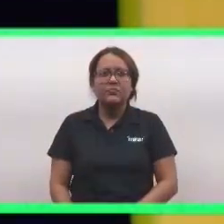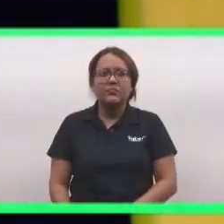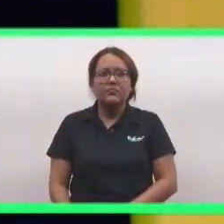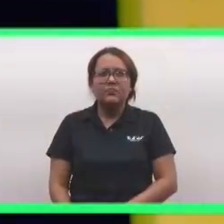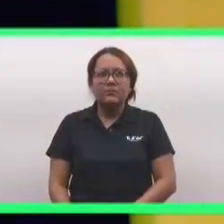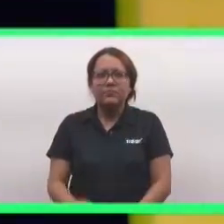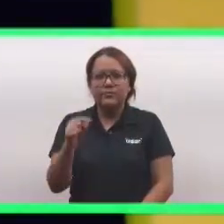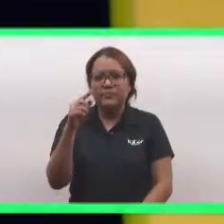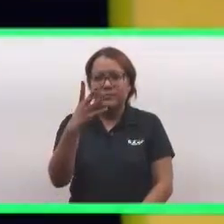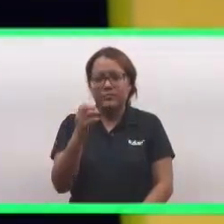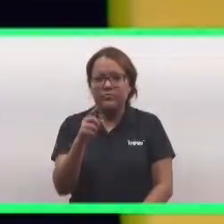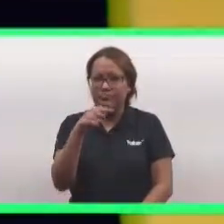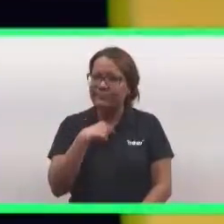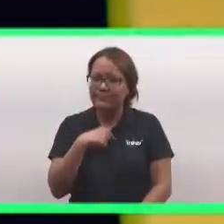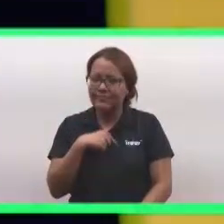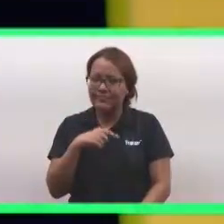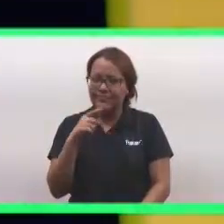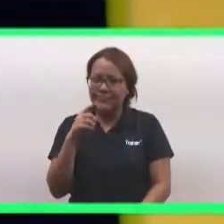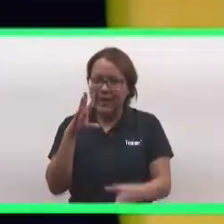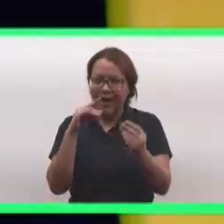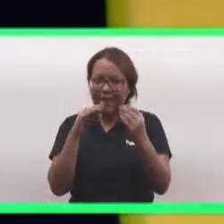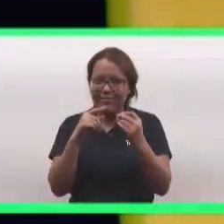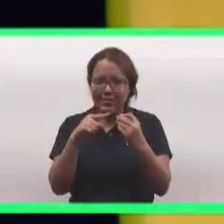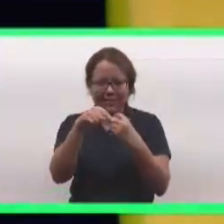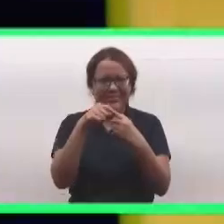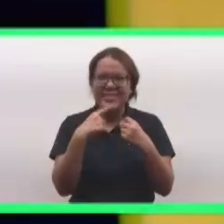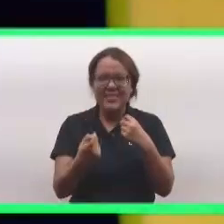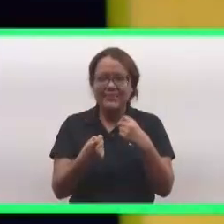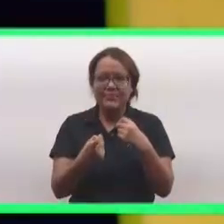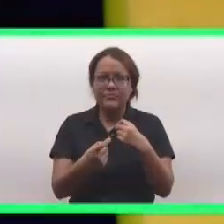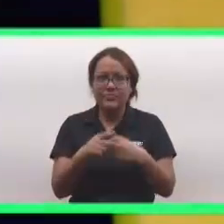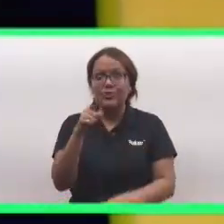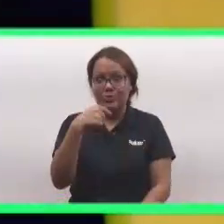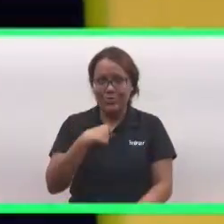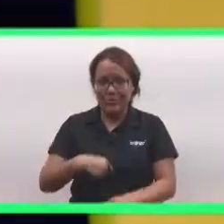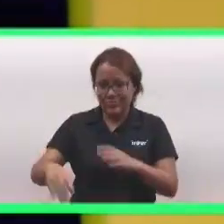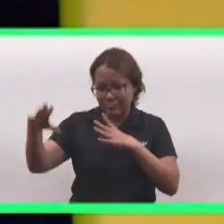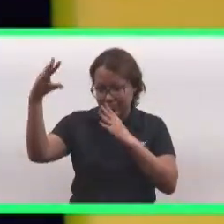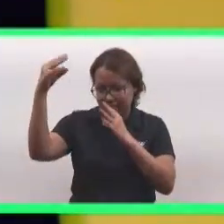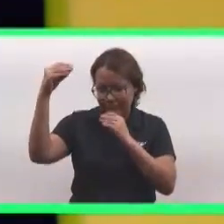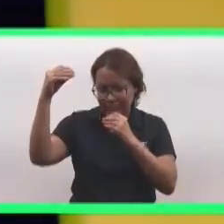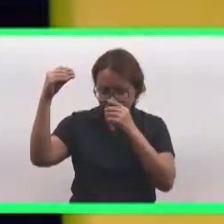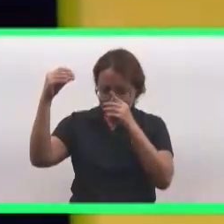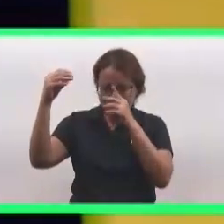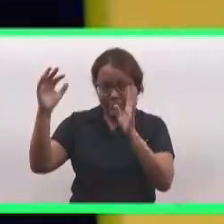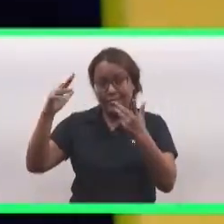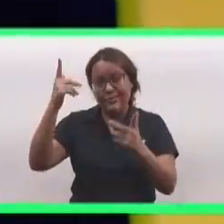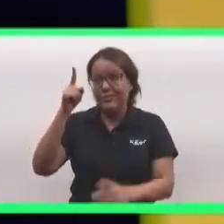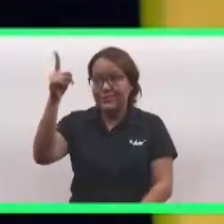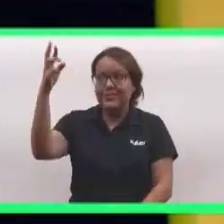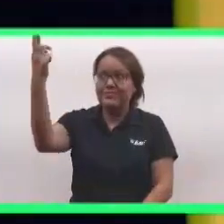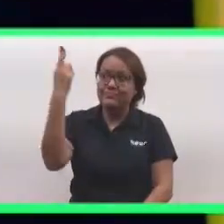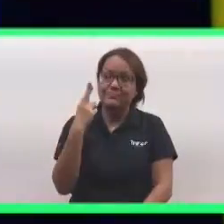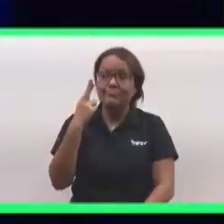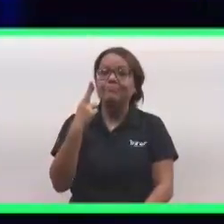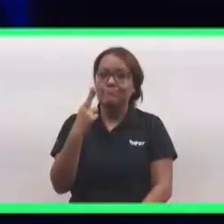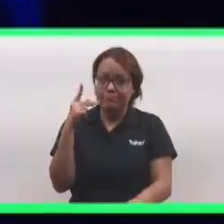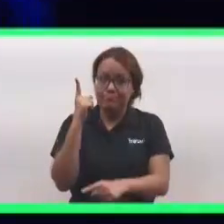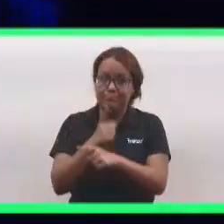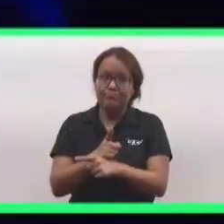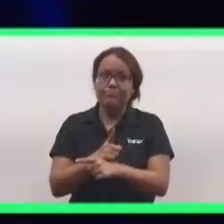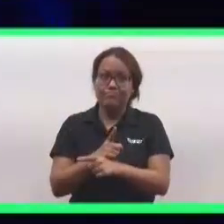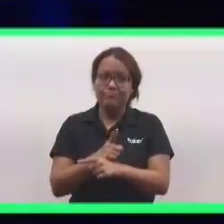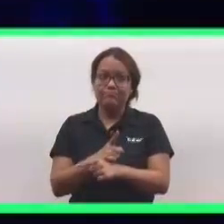¿con quién hablamos entonces en el desierto? Hablemos con Dios, porque Él tiene una respuesta para